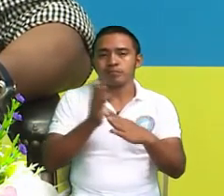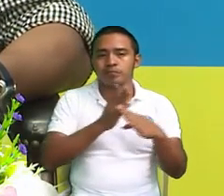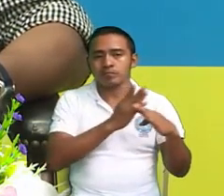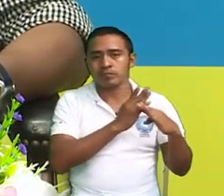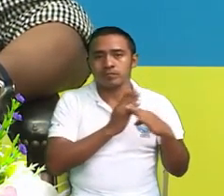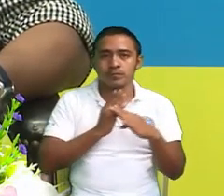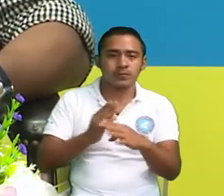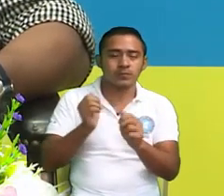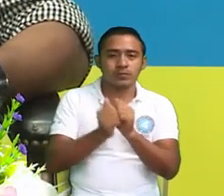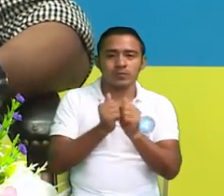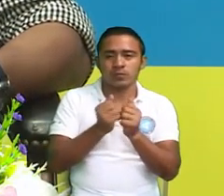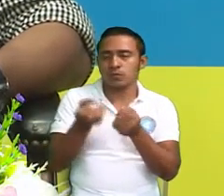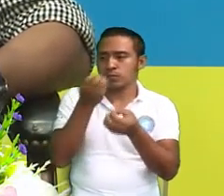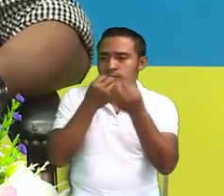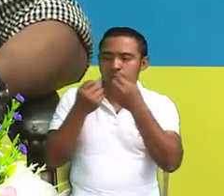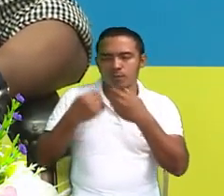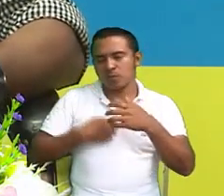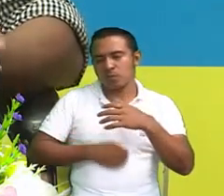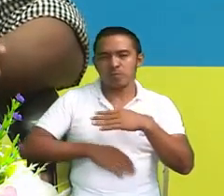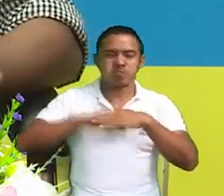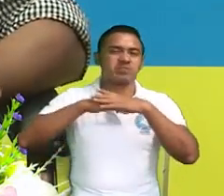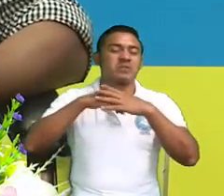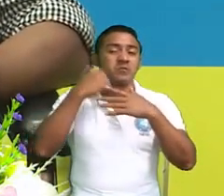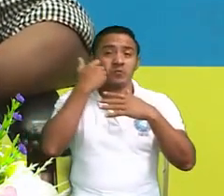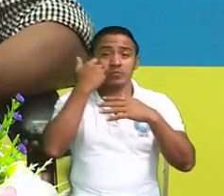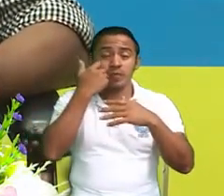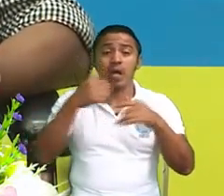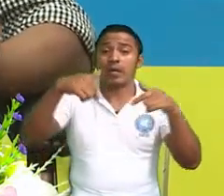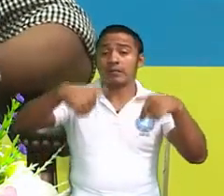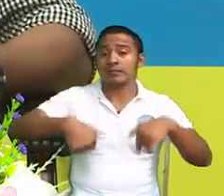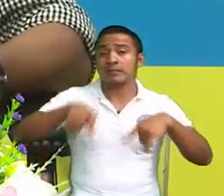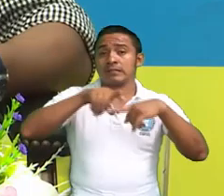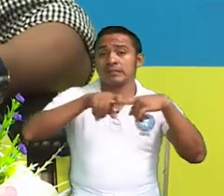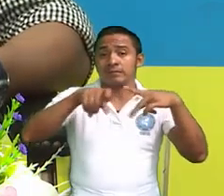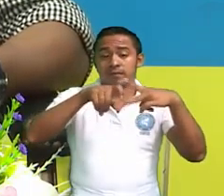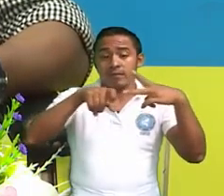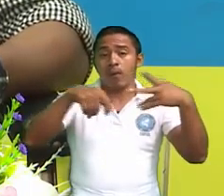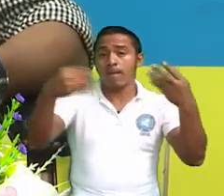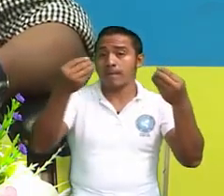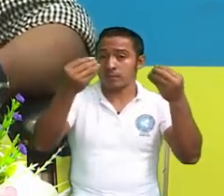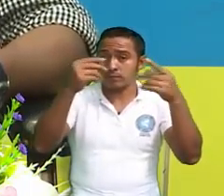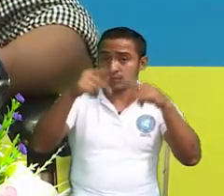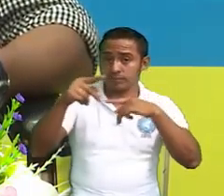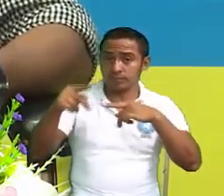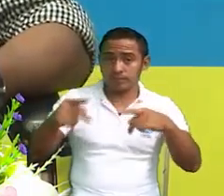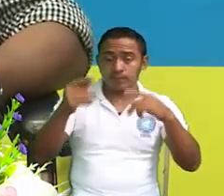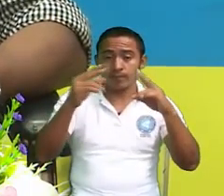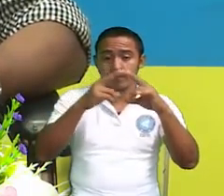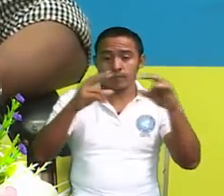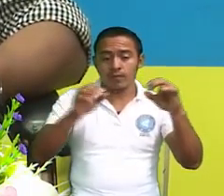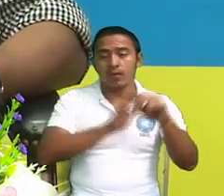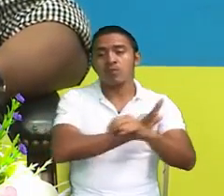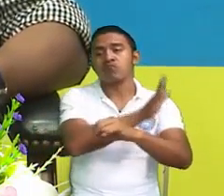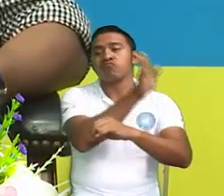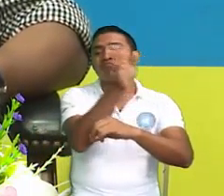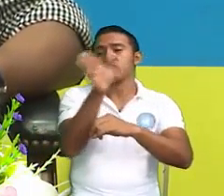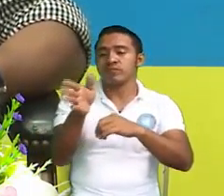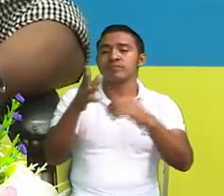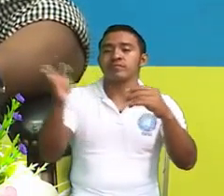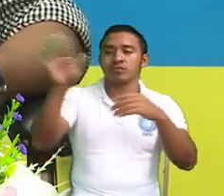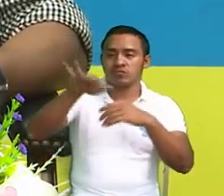las intoxicaciones alimentarias. Recordemos que estamos en un mes donde muchos nicaragüenses suelen ir al mar,